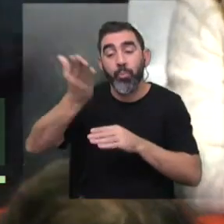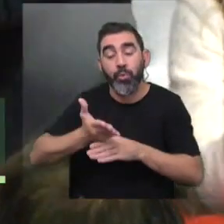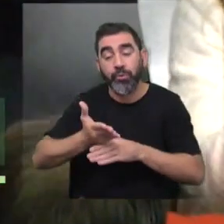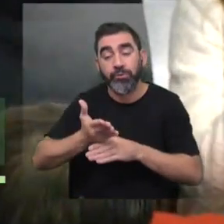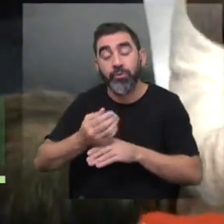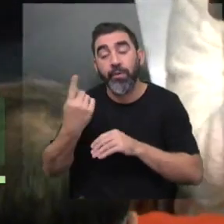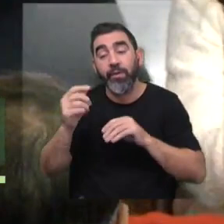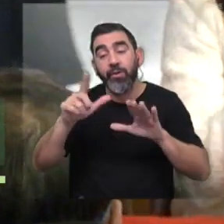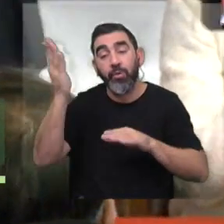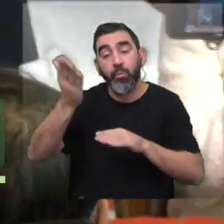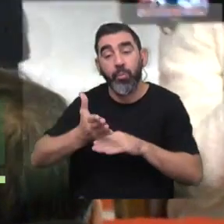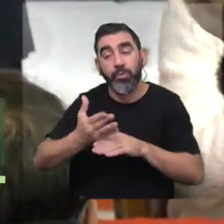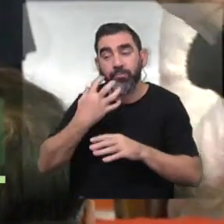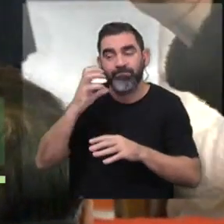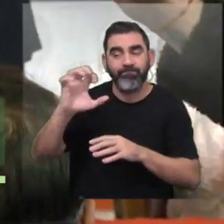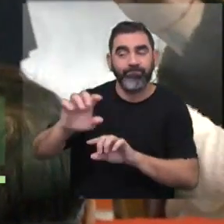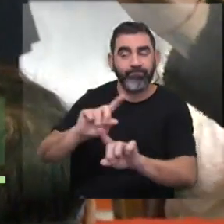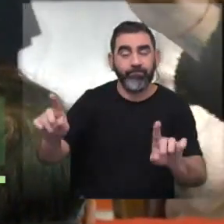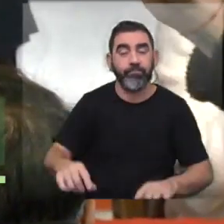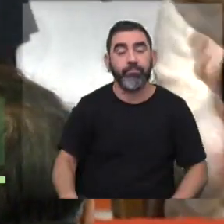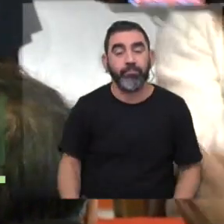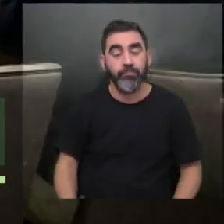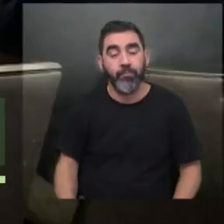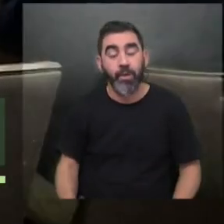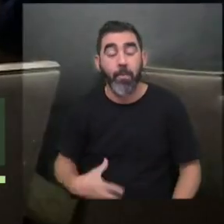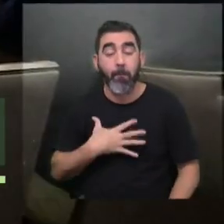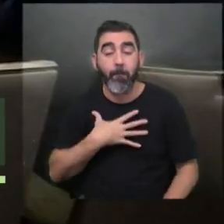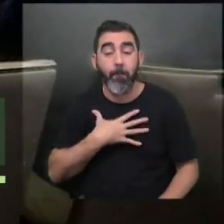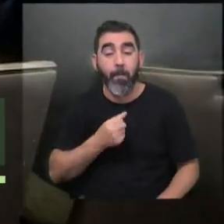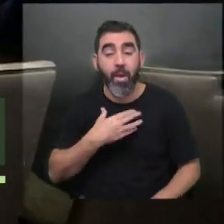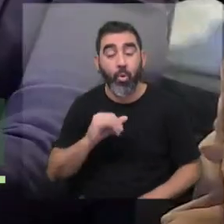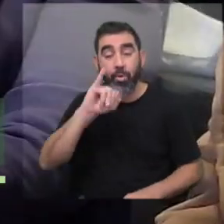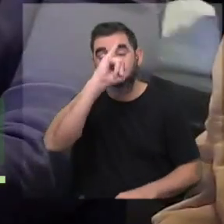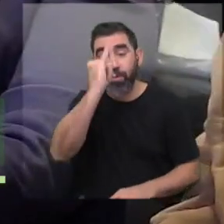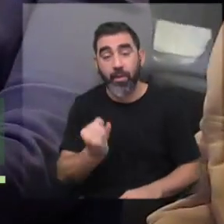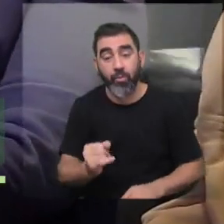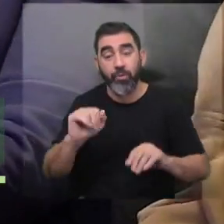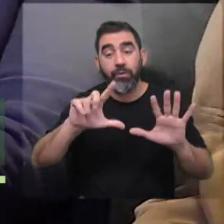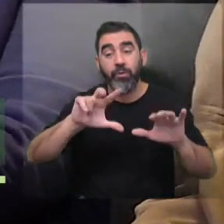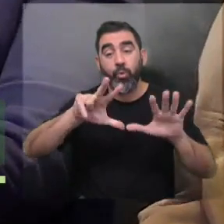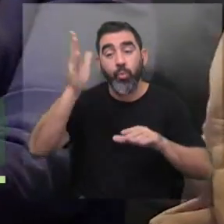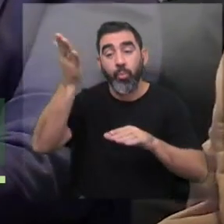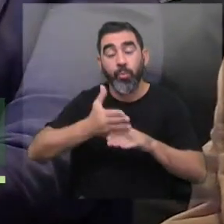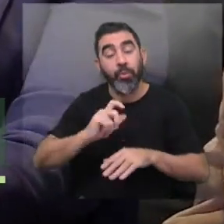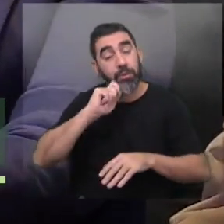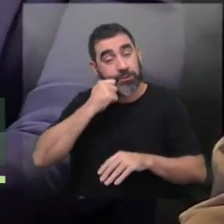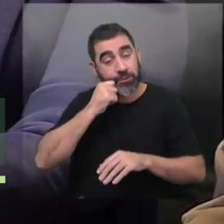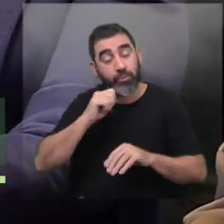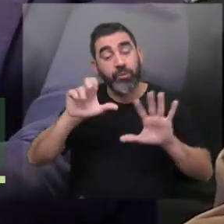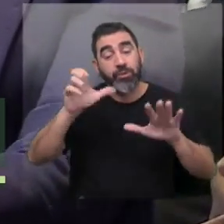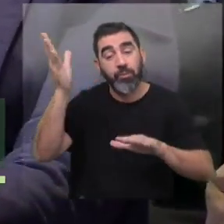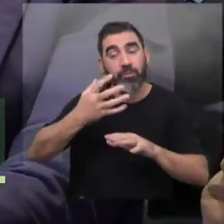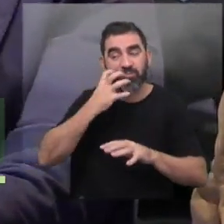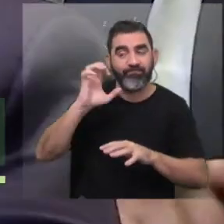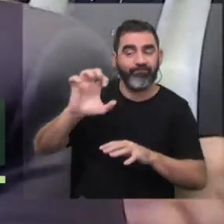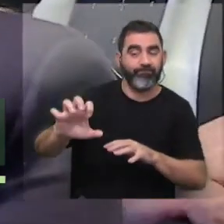suma 17 por de antipatías en las filas nacionalistas Álvaro Delgado recoge 78 por de simpatías y 6%